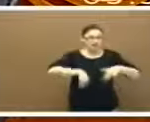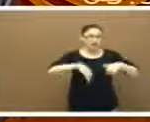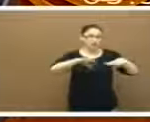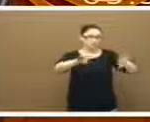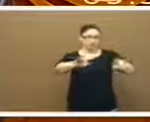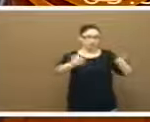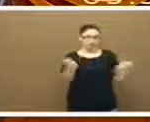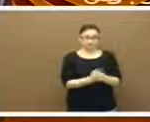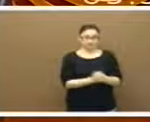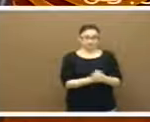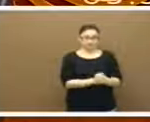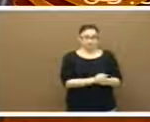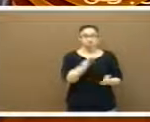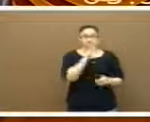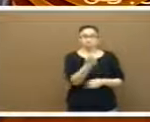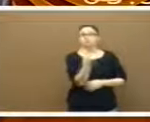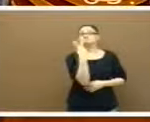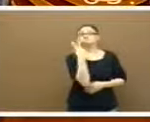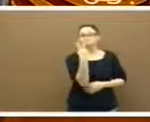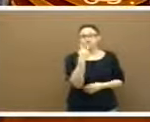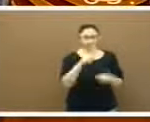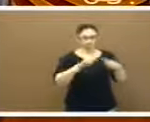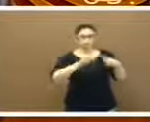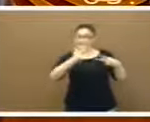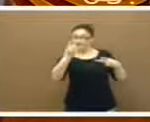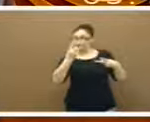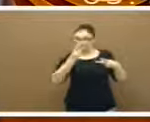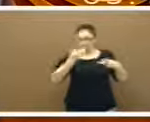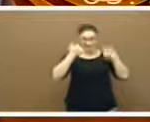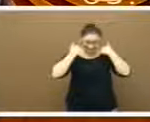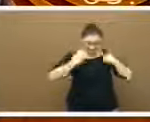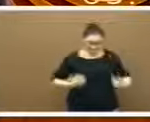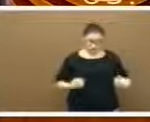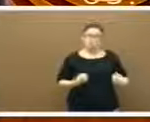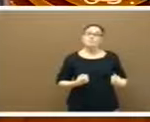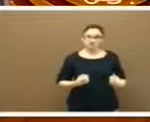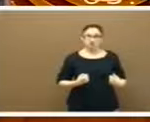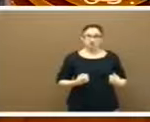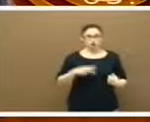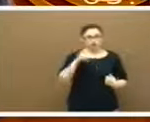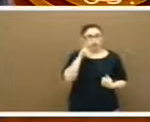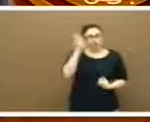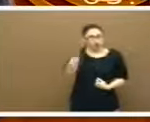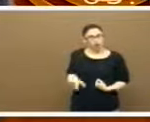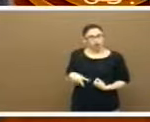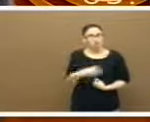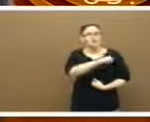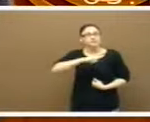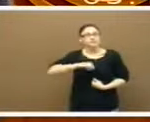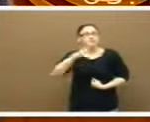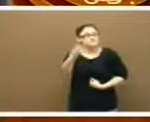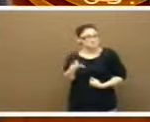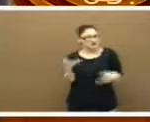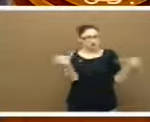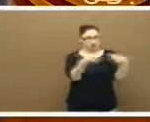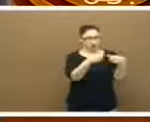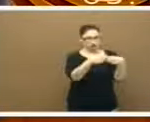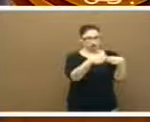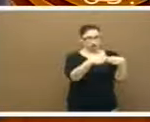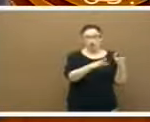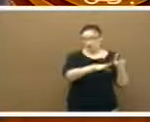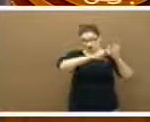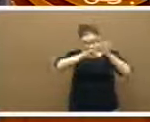cuestiones fundamentales. Por una, el reconocimiento del ser humano en la dimensión individual y colectiva, y por otra,